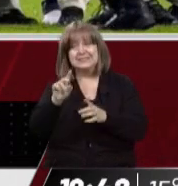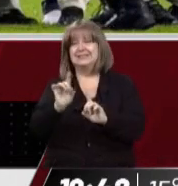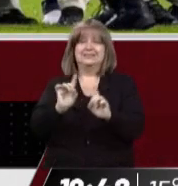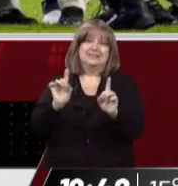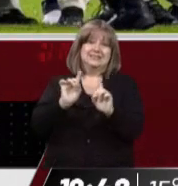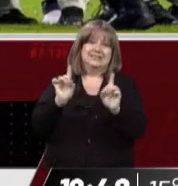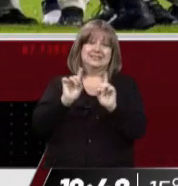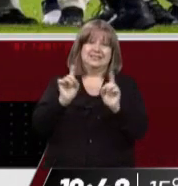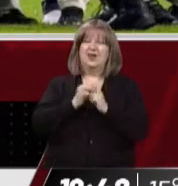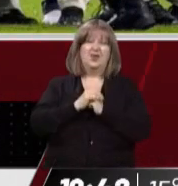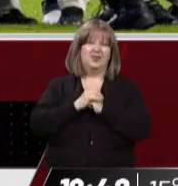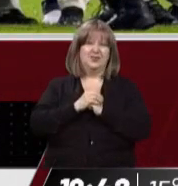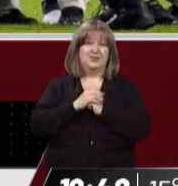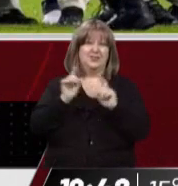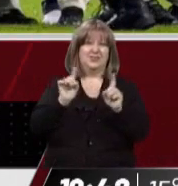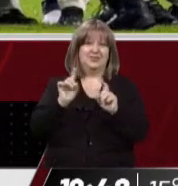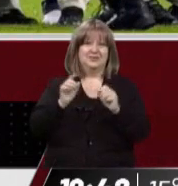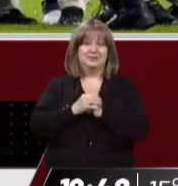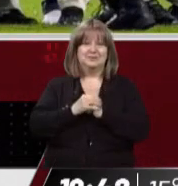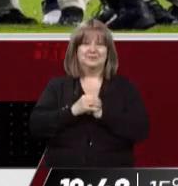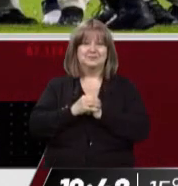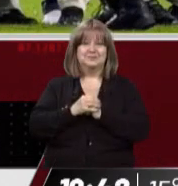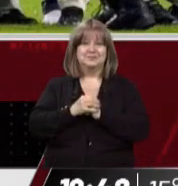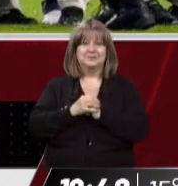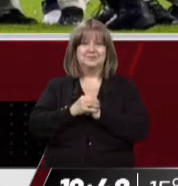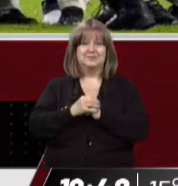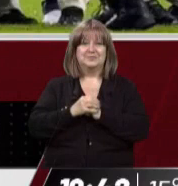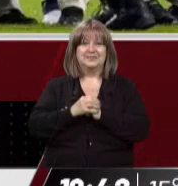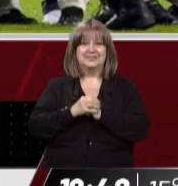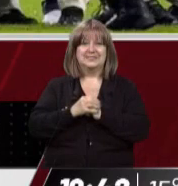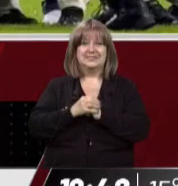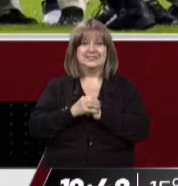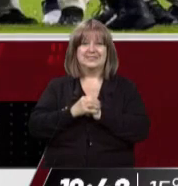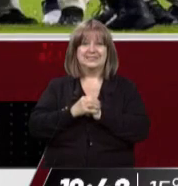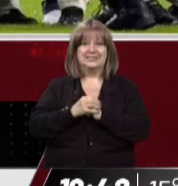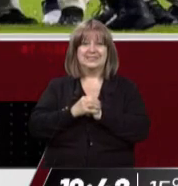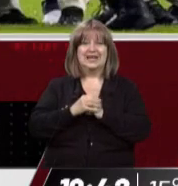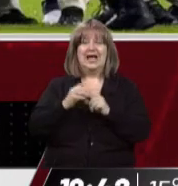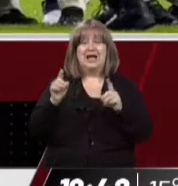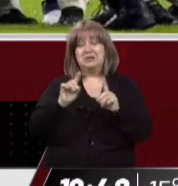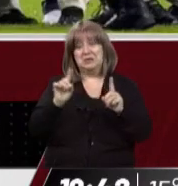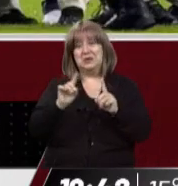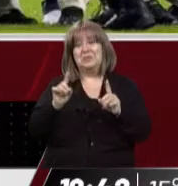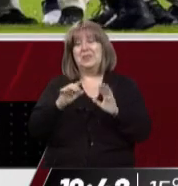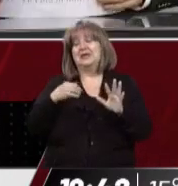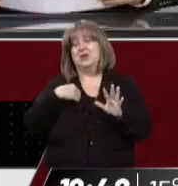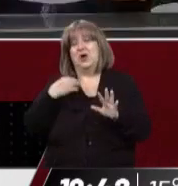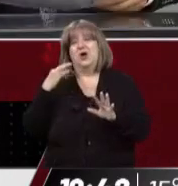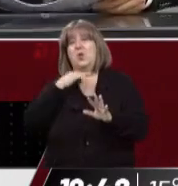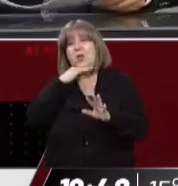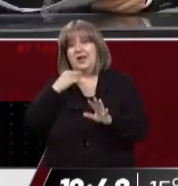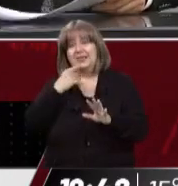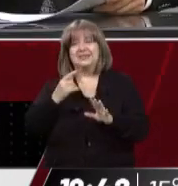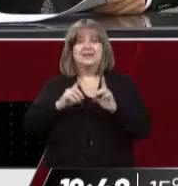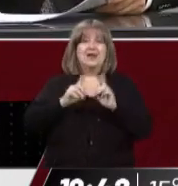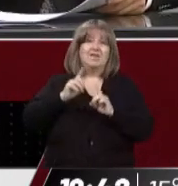No. No le das mucha bola. No. Bueno, mirá vos, y esa carrera futbolista tampoco decidiste seguirla ya porque uno tiene la fantasía, Gisela, yo sí, le cuento a usted,